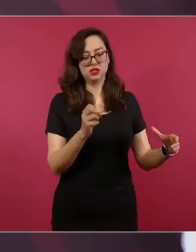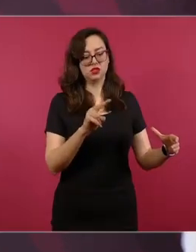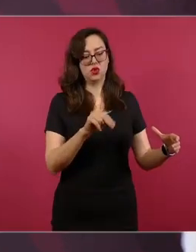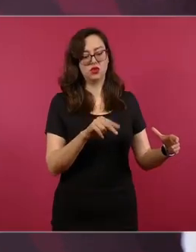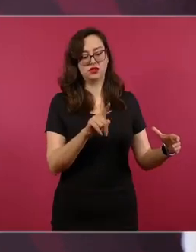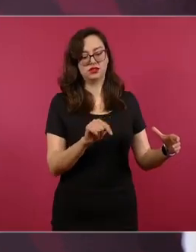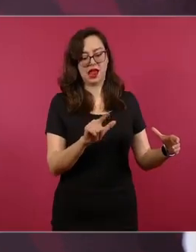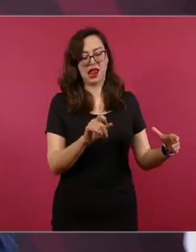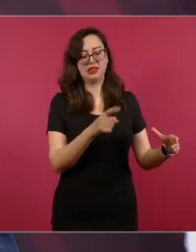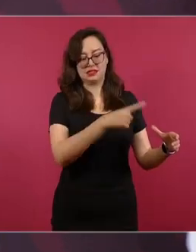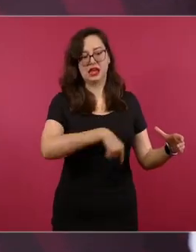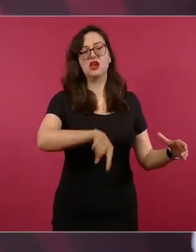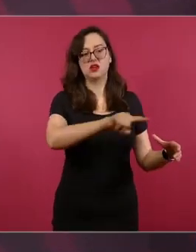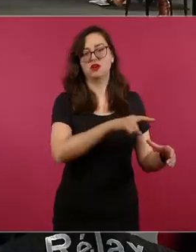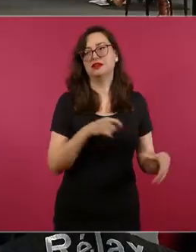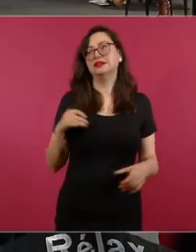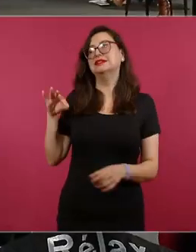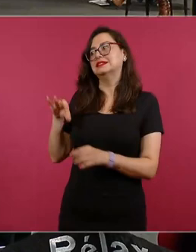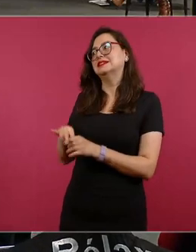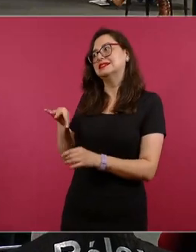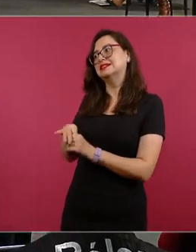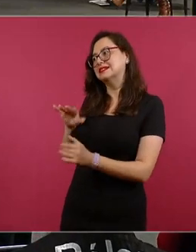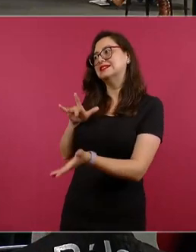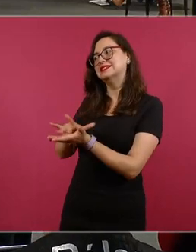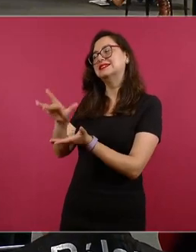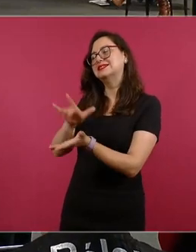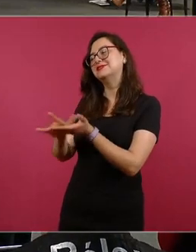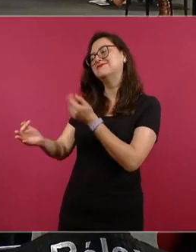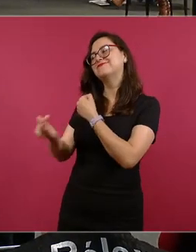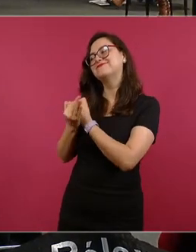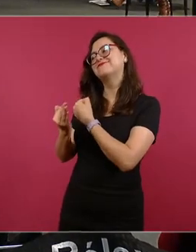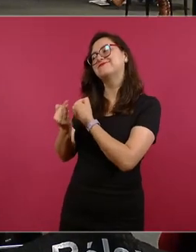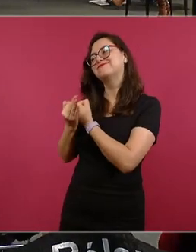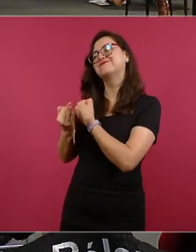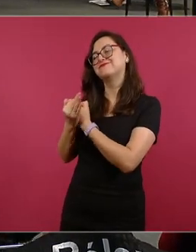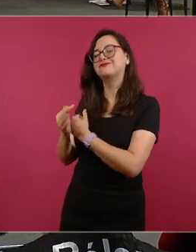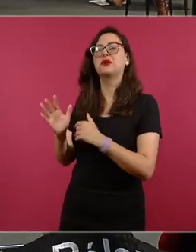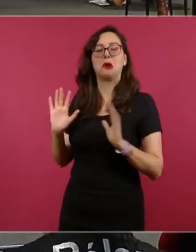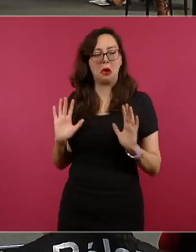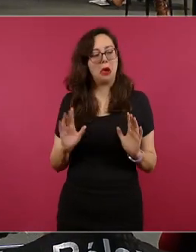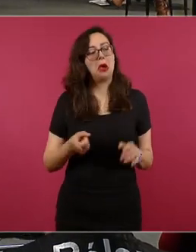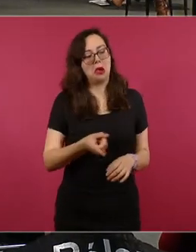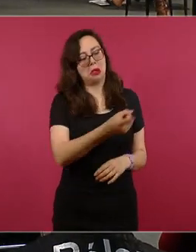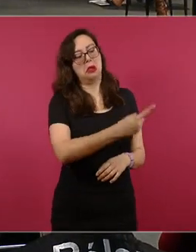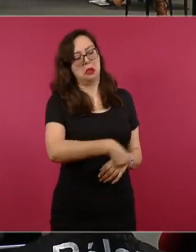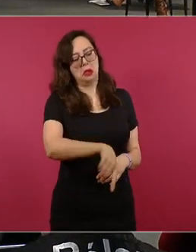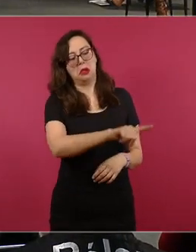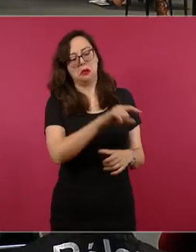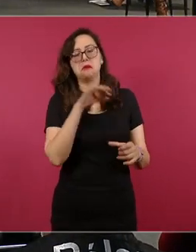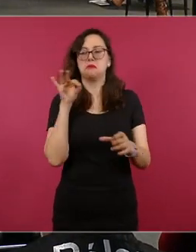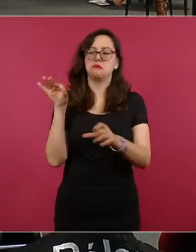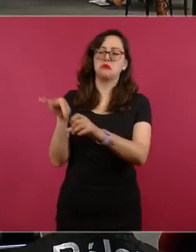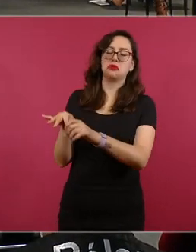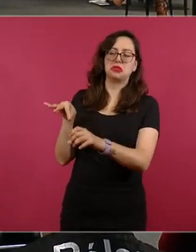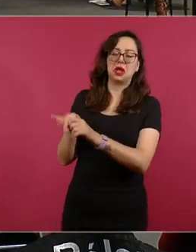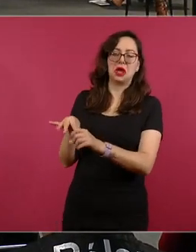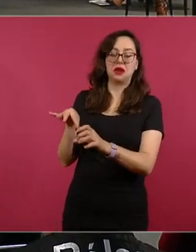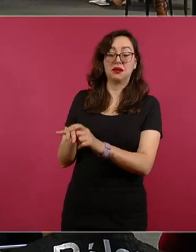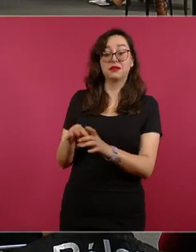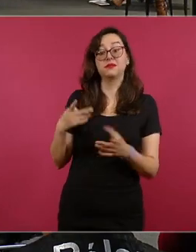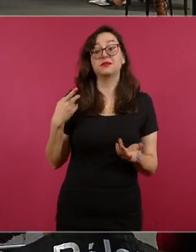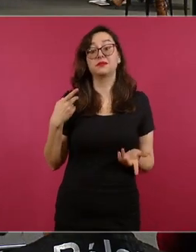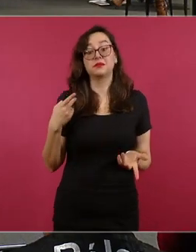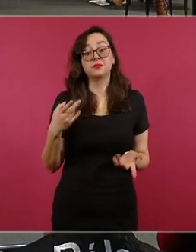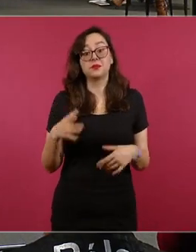porque cuando se conociera qué hizo como ministro va a